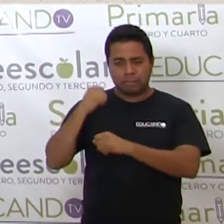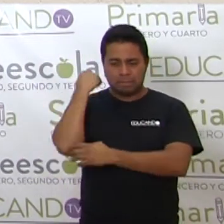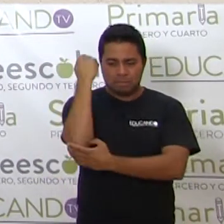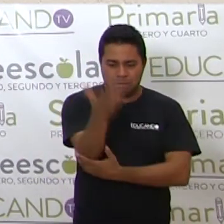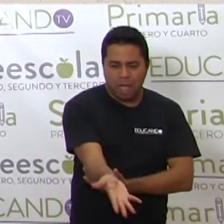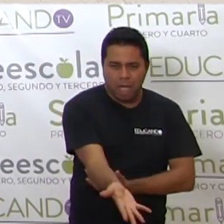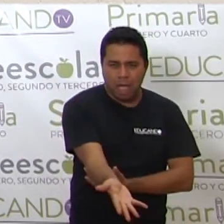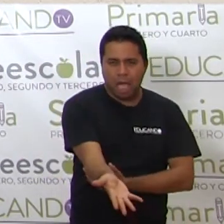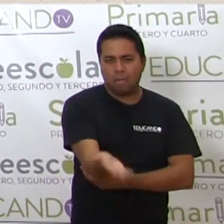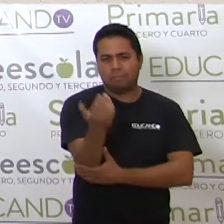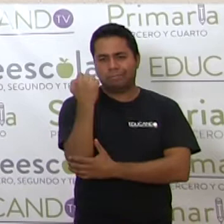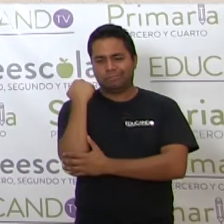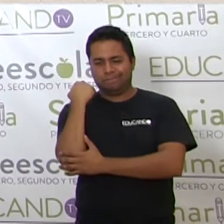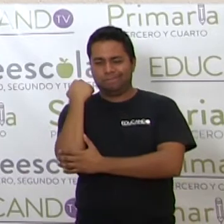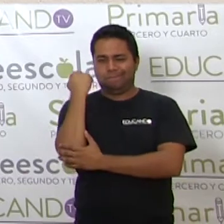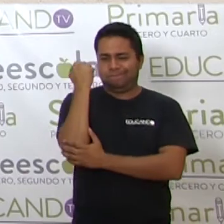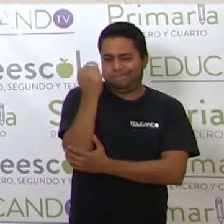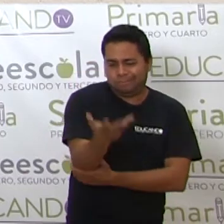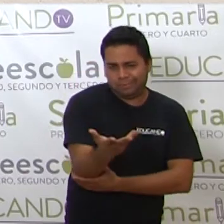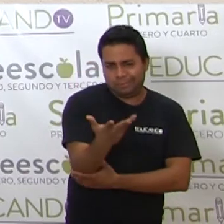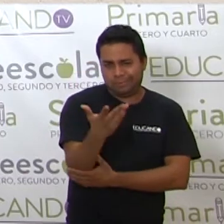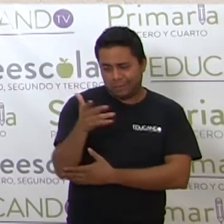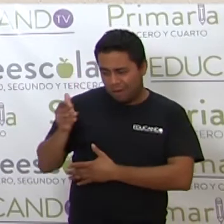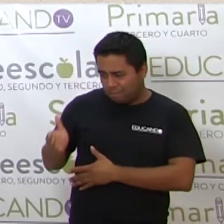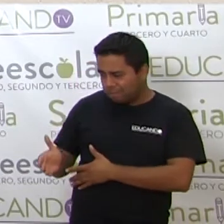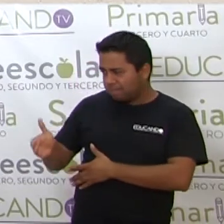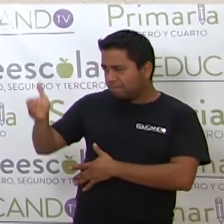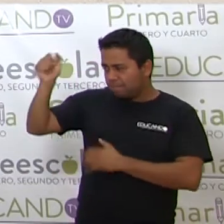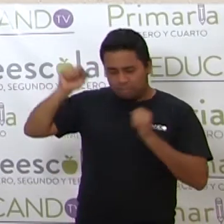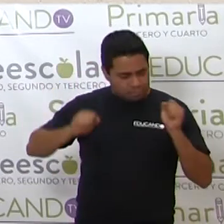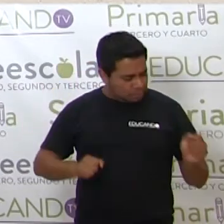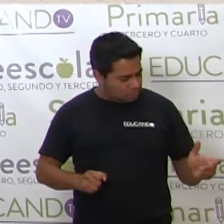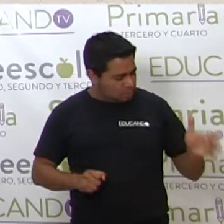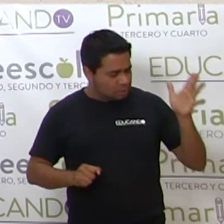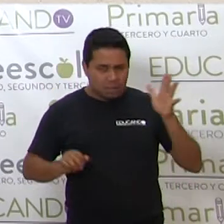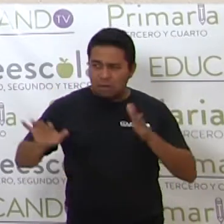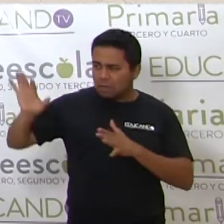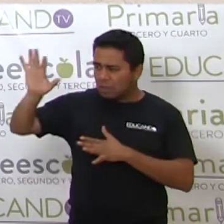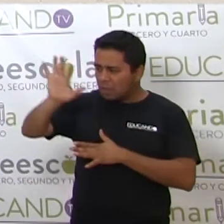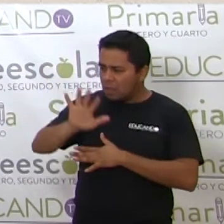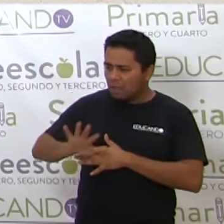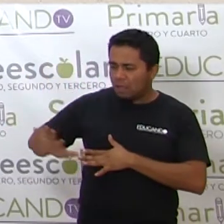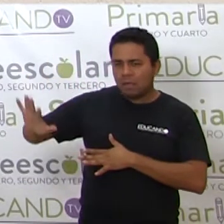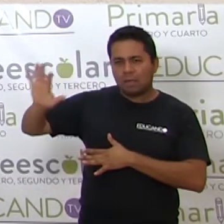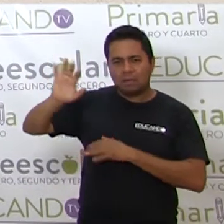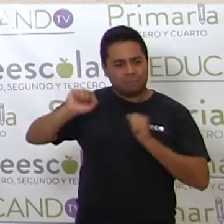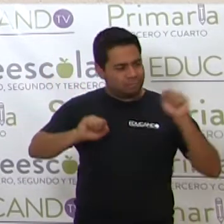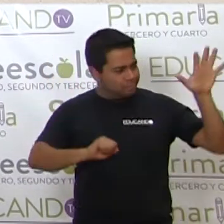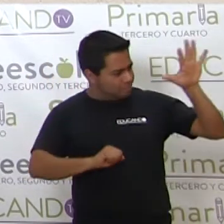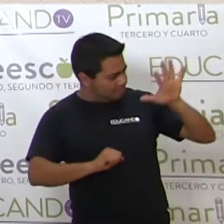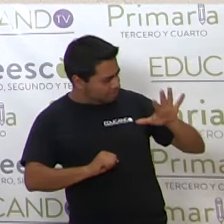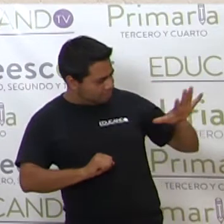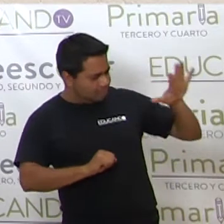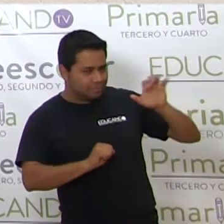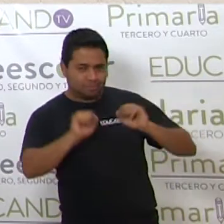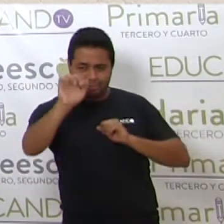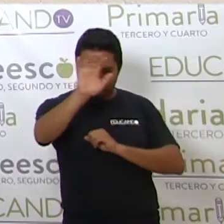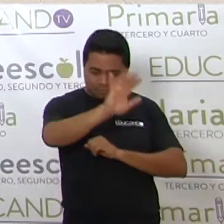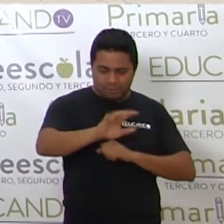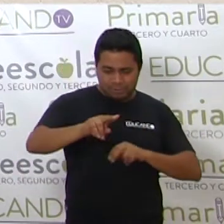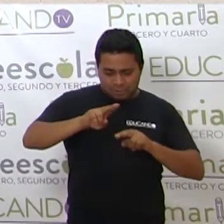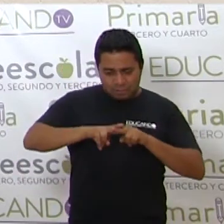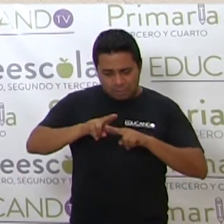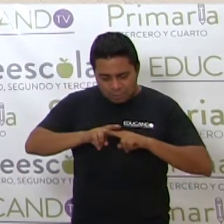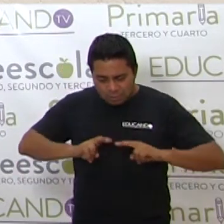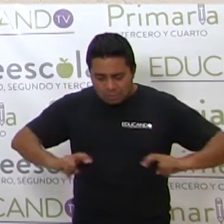aparecían cubiertos de bellísimas de bellísimos tapices en los aposentos las sillas